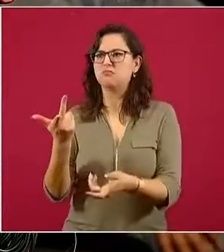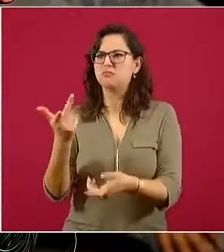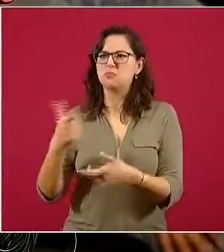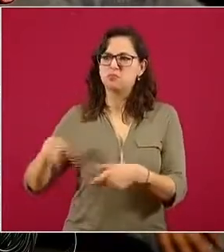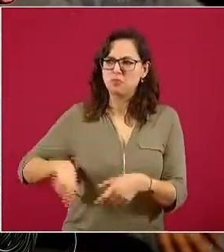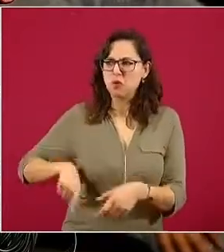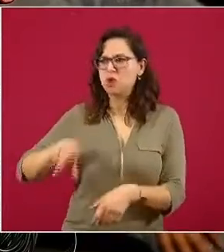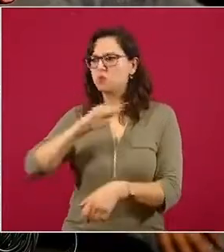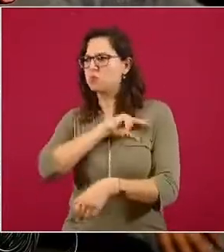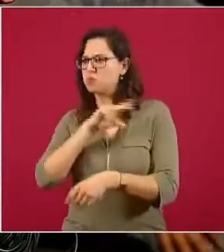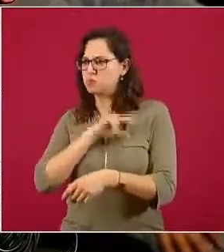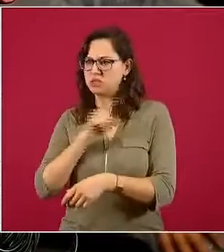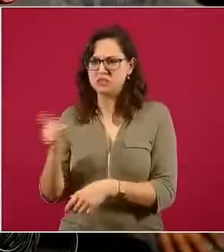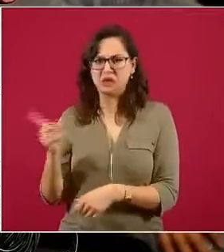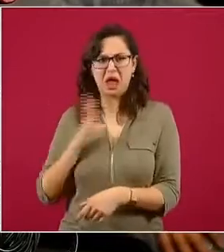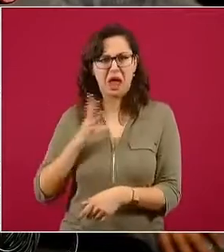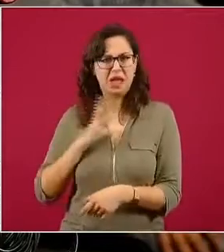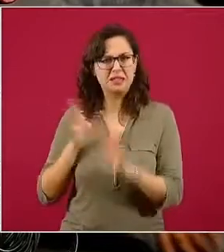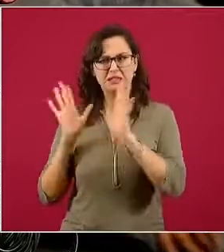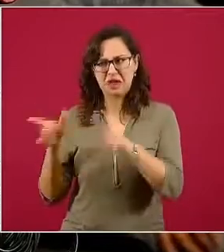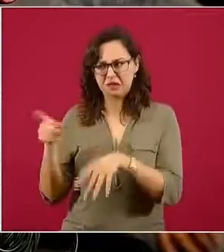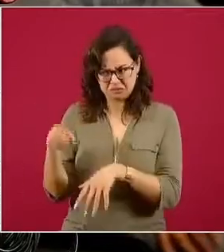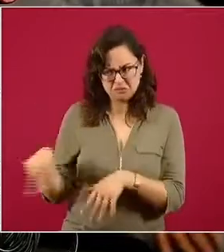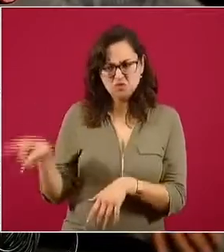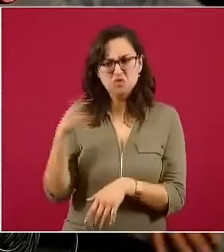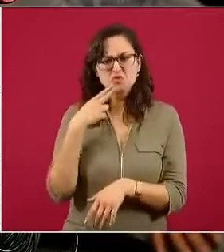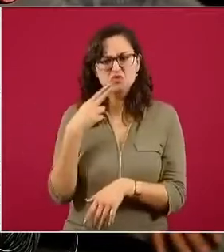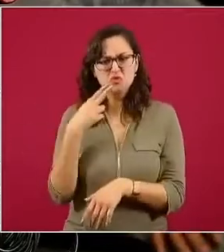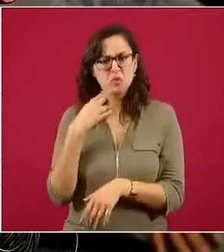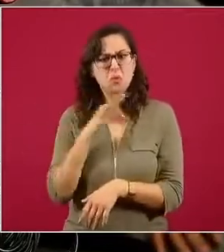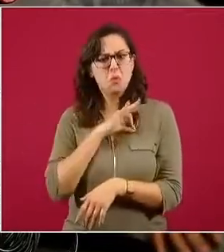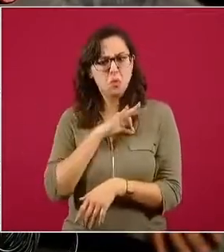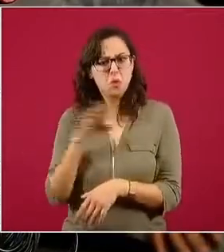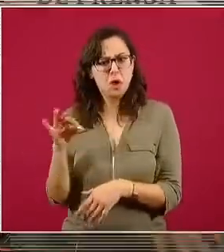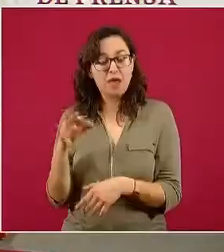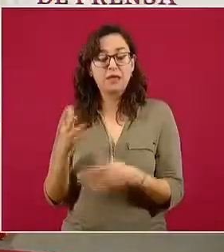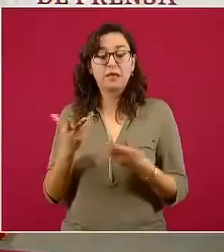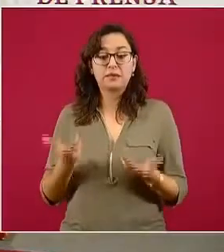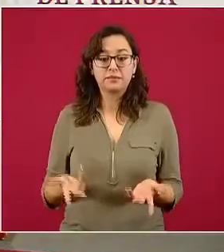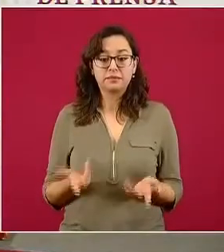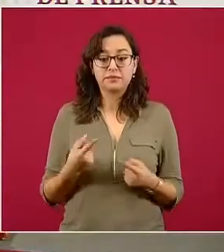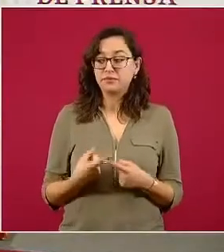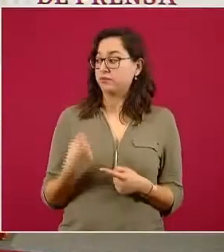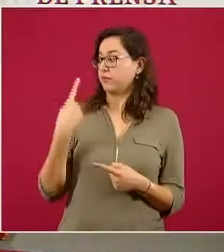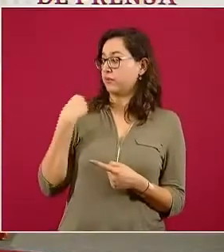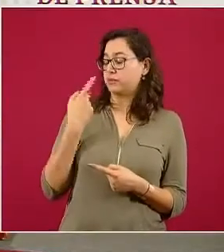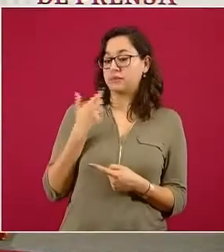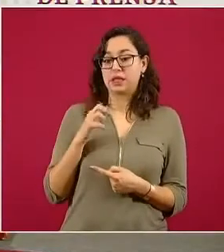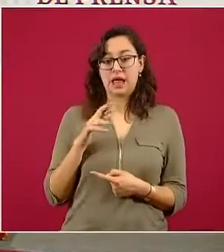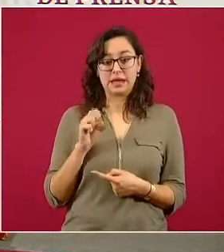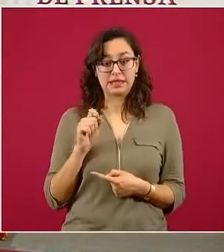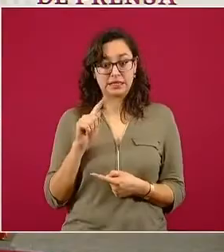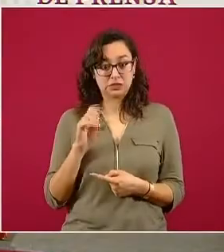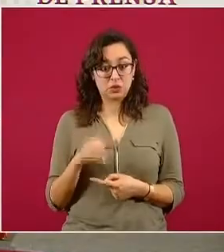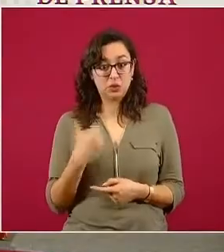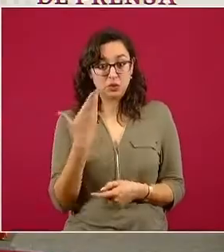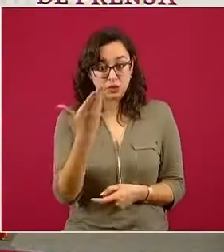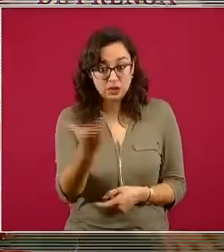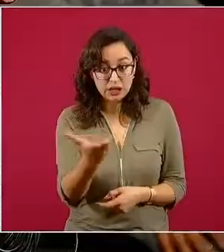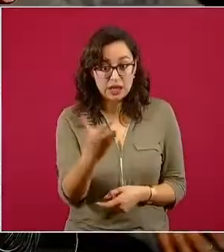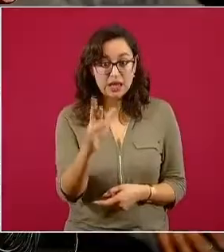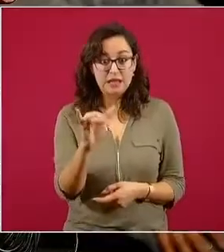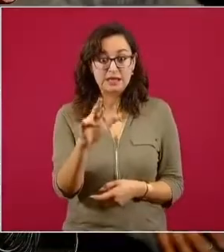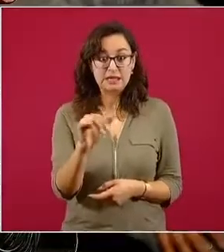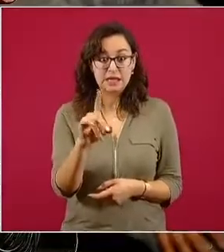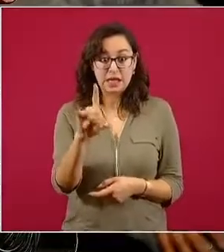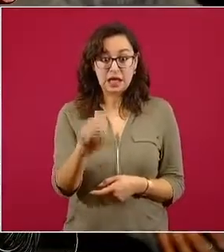primera pregunta. Y aprovechando que está atrás de mí Ernesto y aquí el doctor Ricardo Cortés, quisiera saber si Susana Distancia